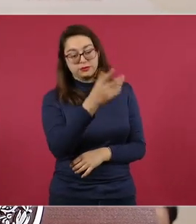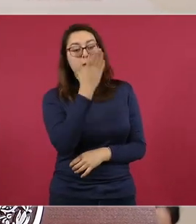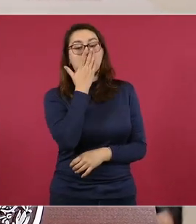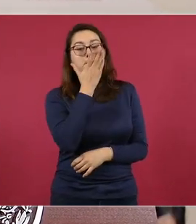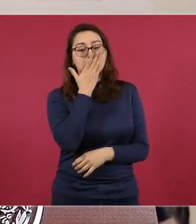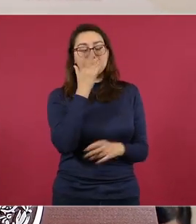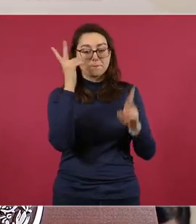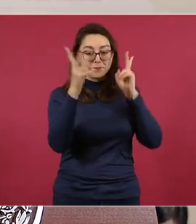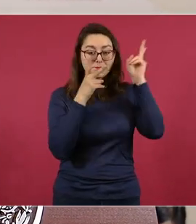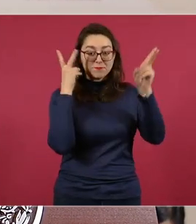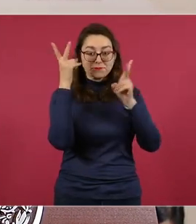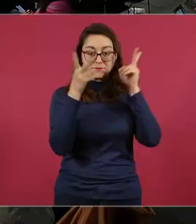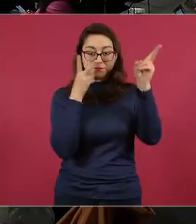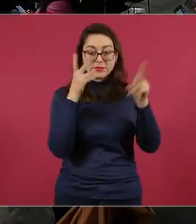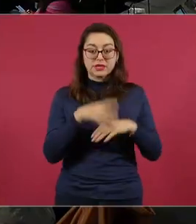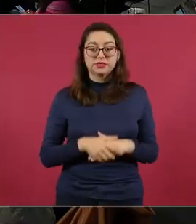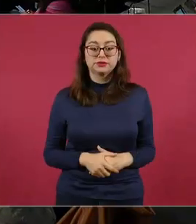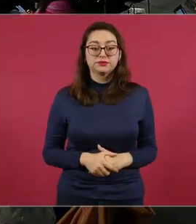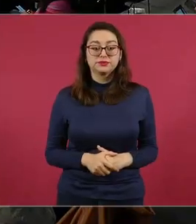Sonora.